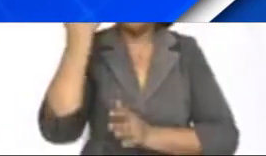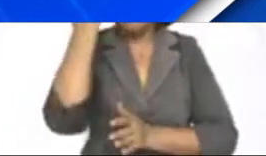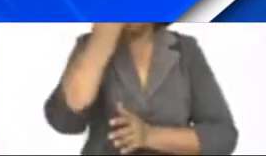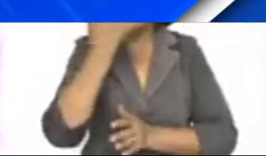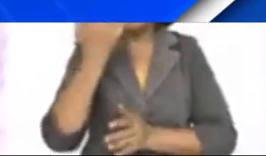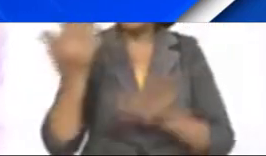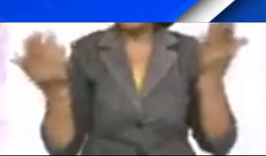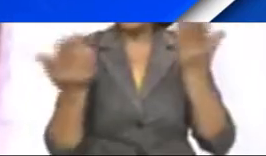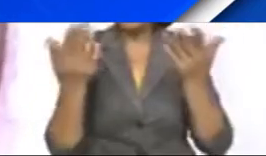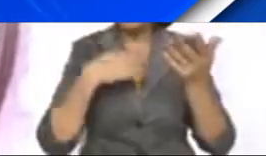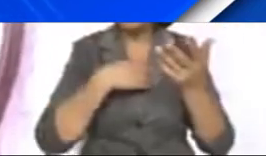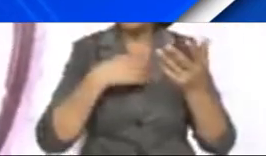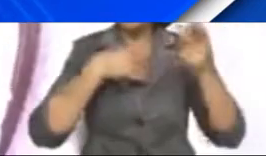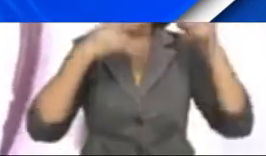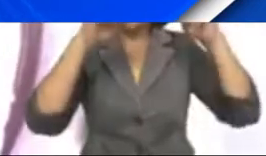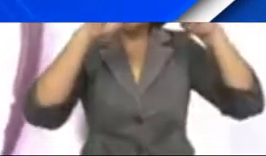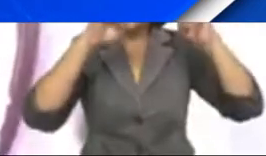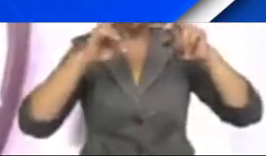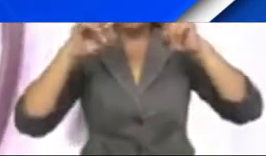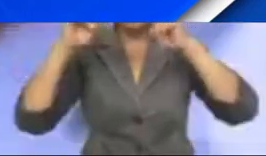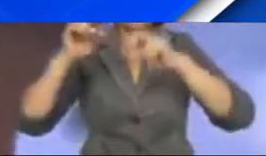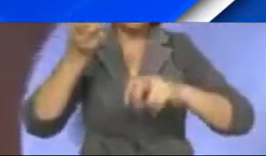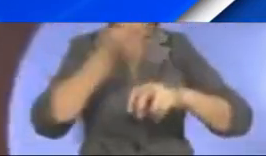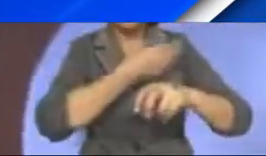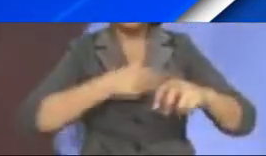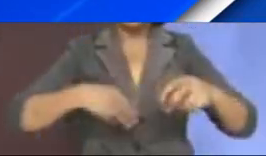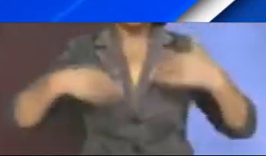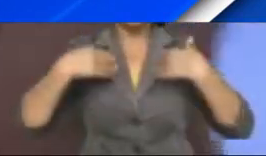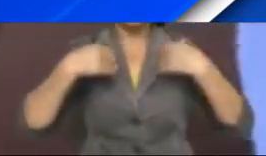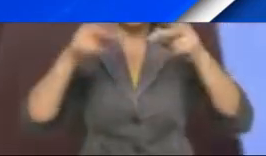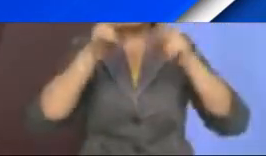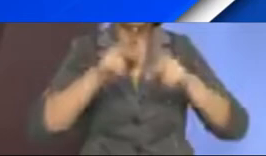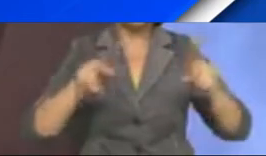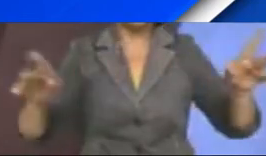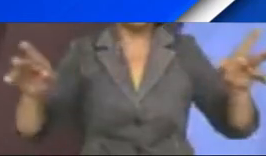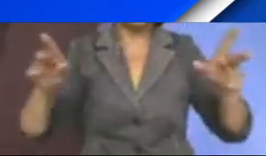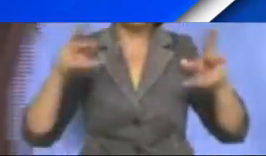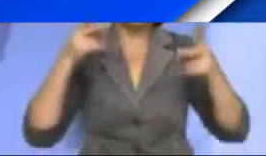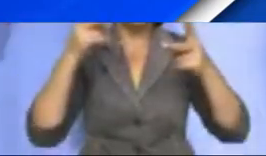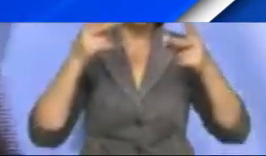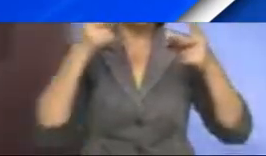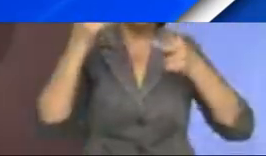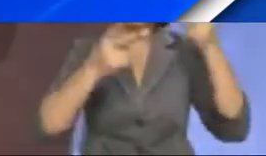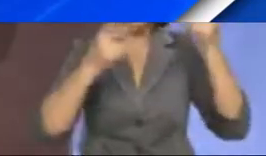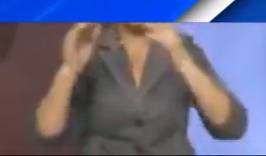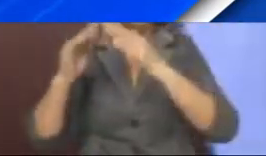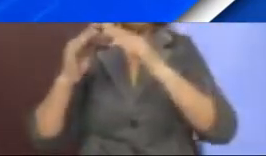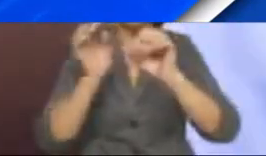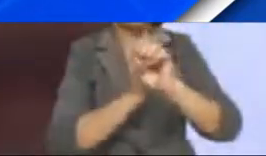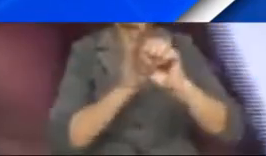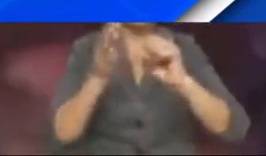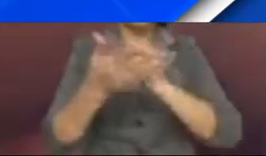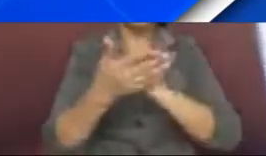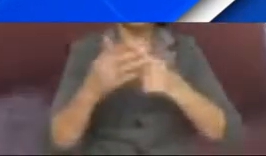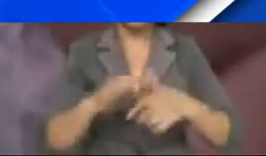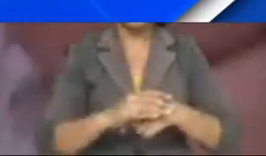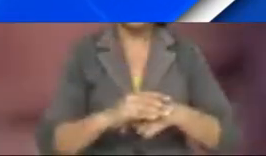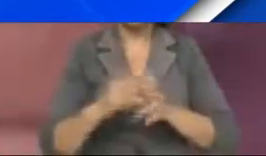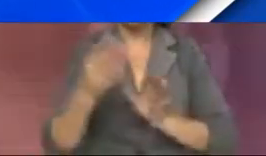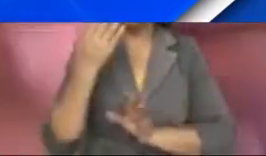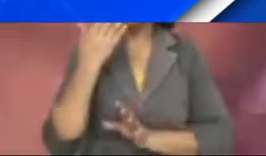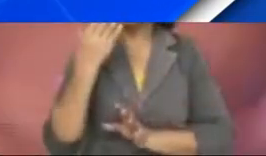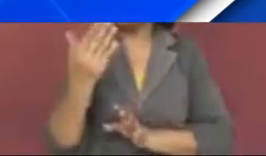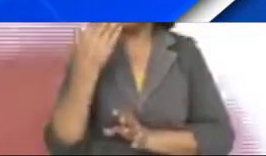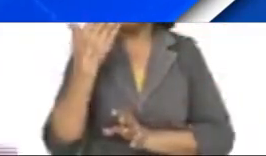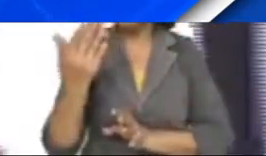también estamos completando esa vacunación correspondiente, que también en este mismo periodo pues lo estamos completando. La mayoría de